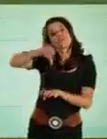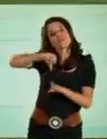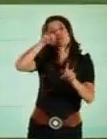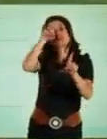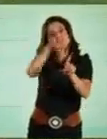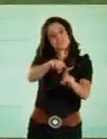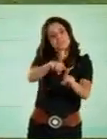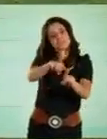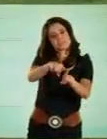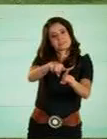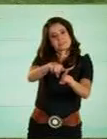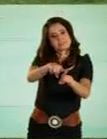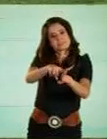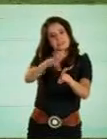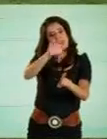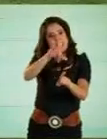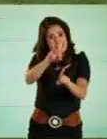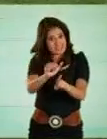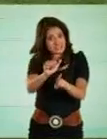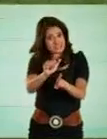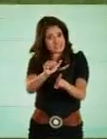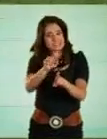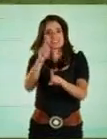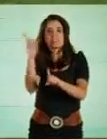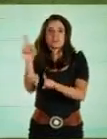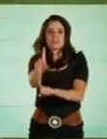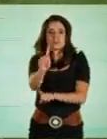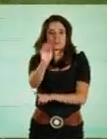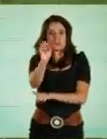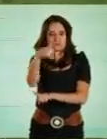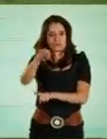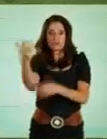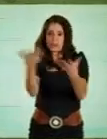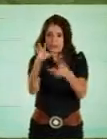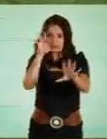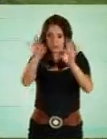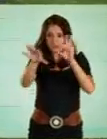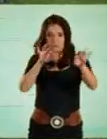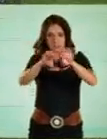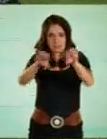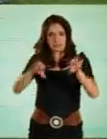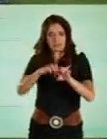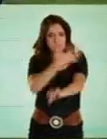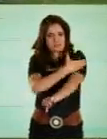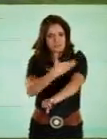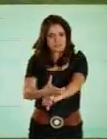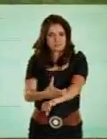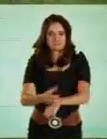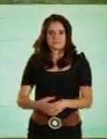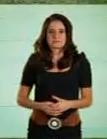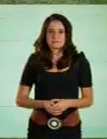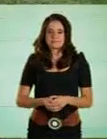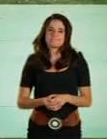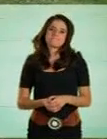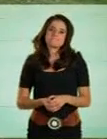hoy van a ser... Elda y Toño. Escojan a sus compañeros.